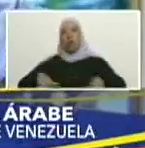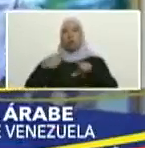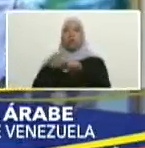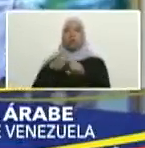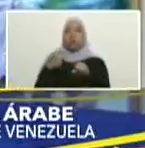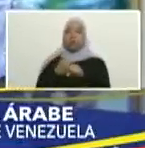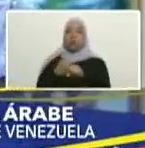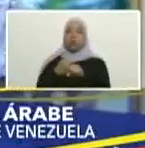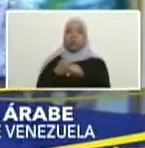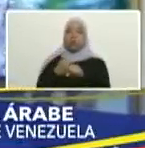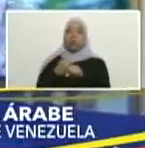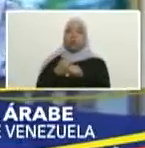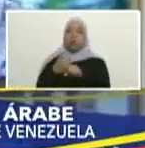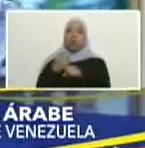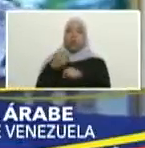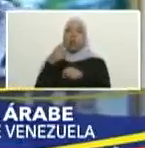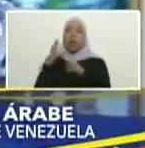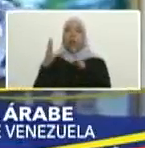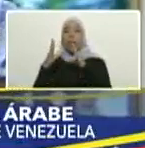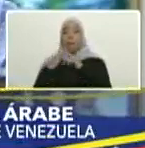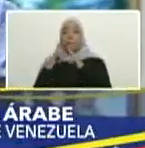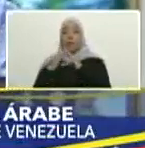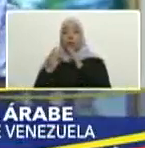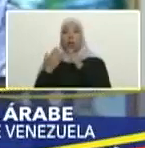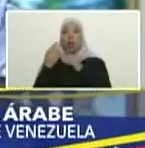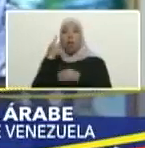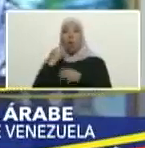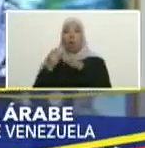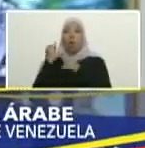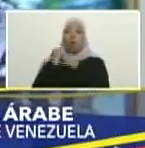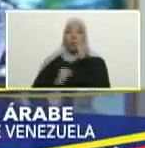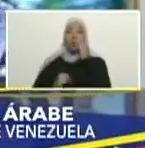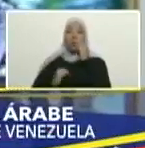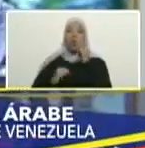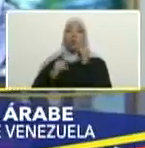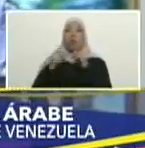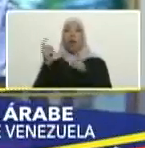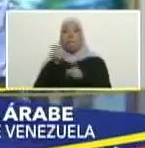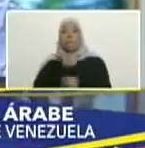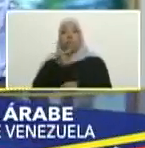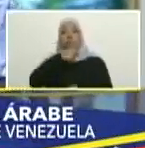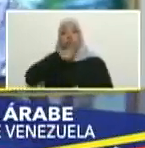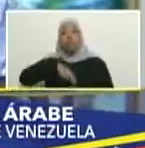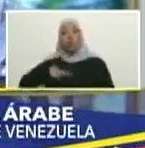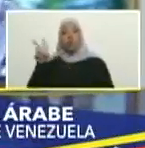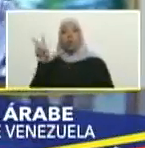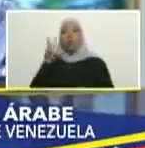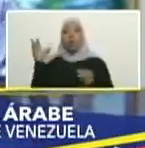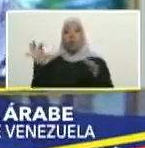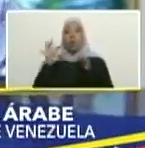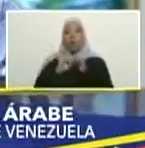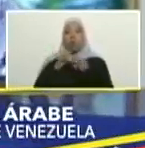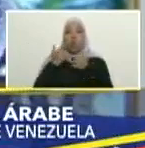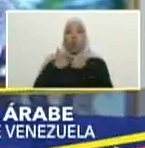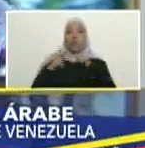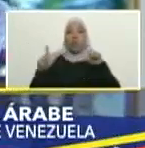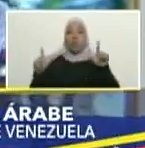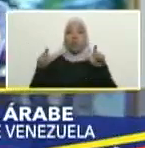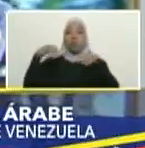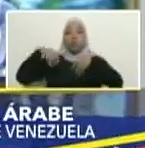salón Ayacucho, y que simboliza la última gran batalla conjunta de los ejércitos